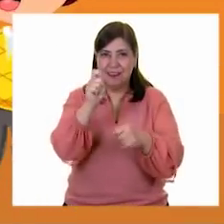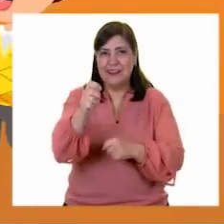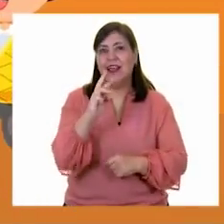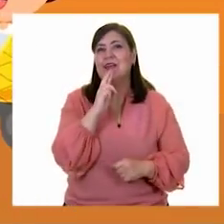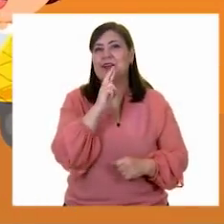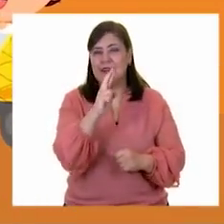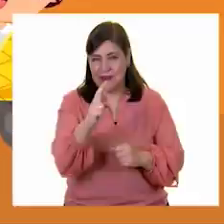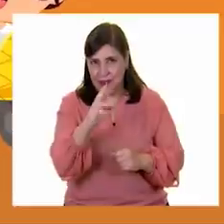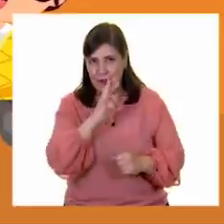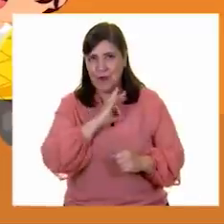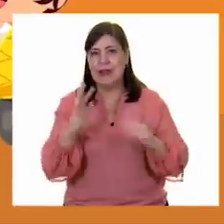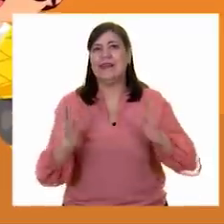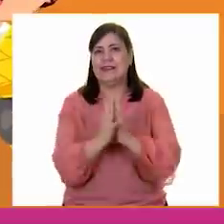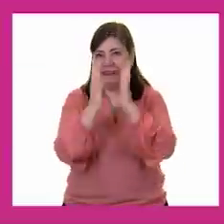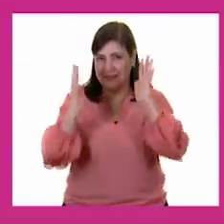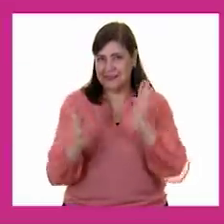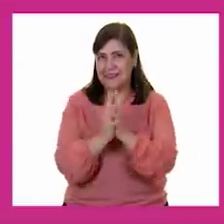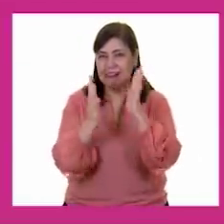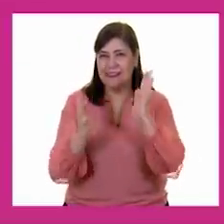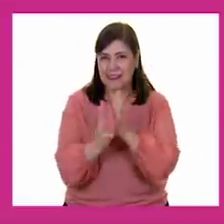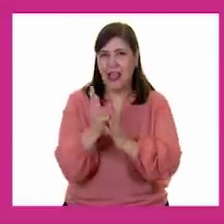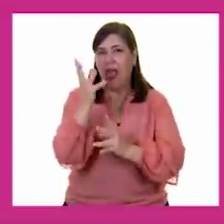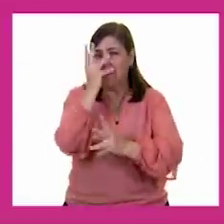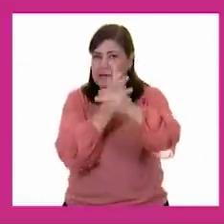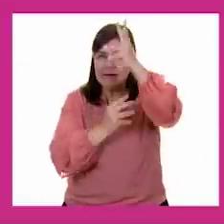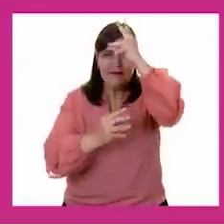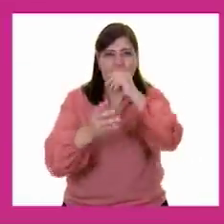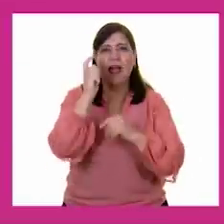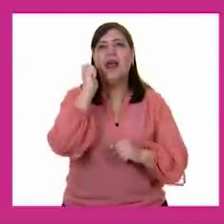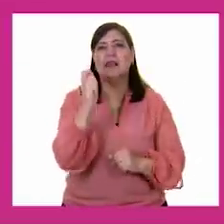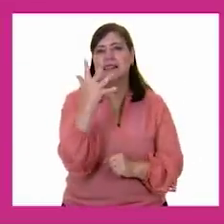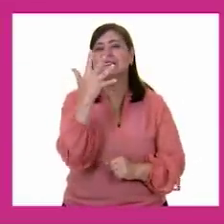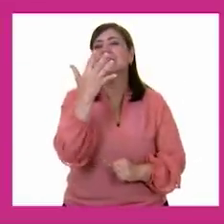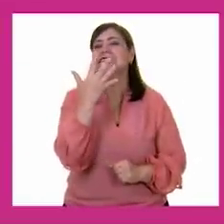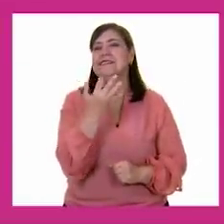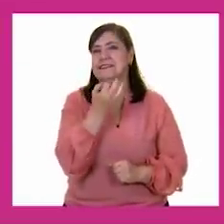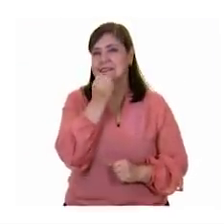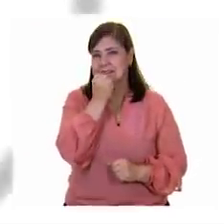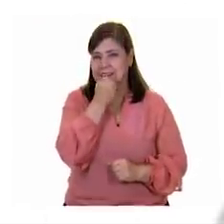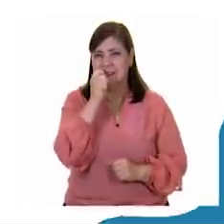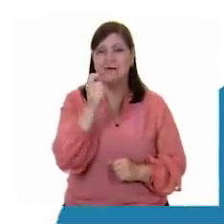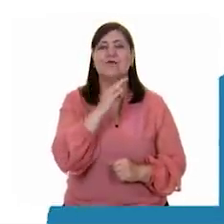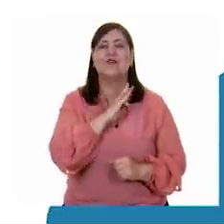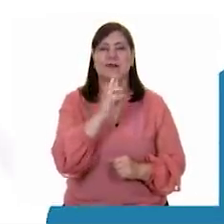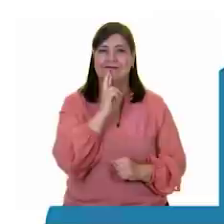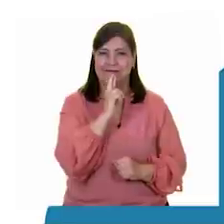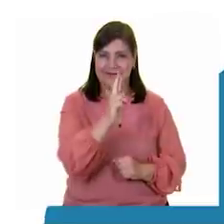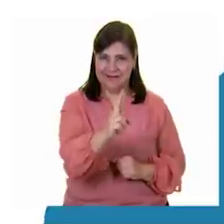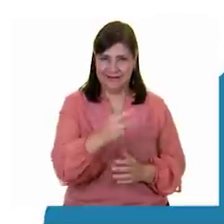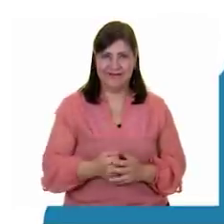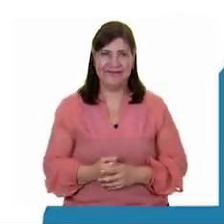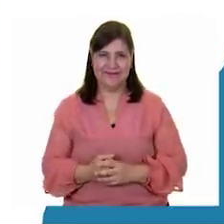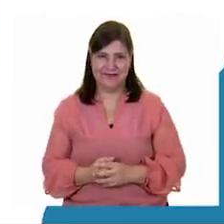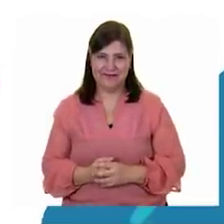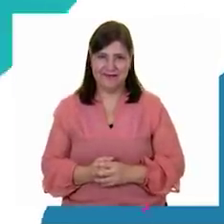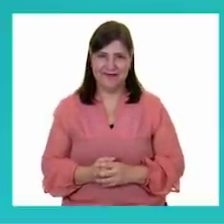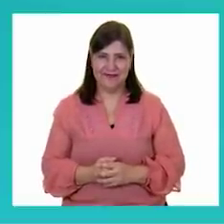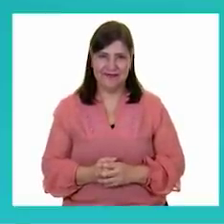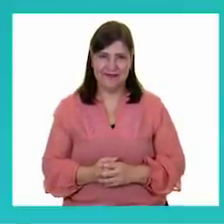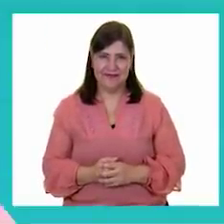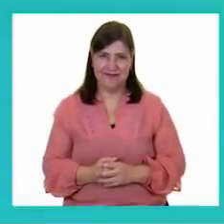la pregunta, ven a participar, hay 5 segundos, vamos a contestar.